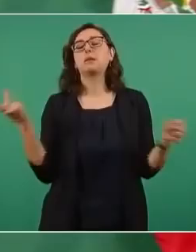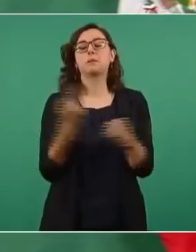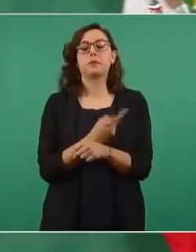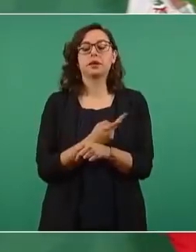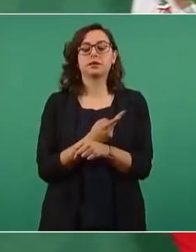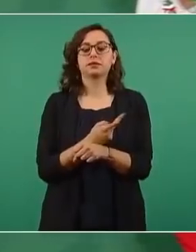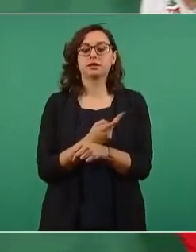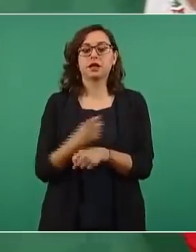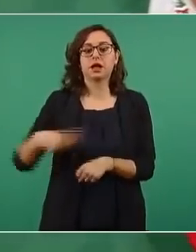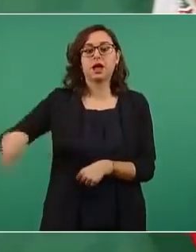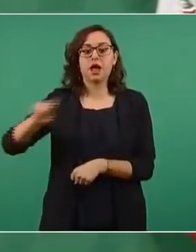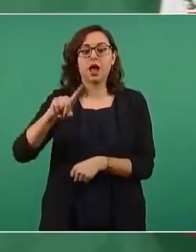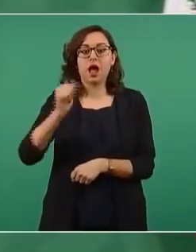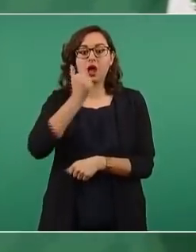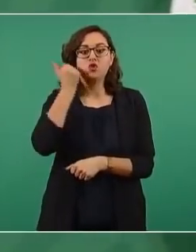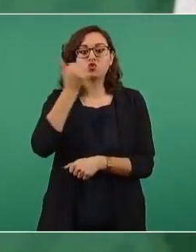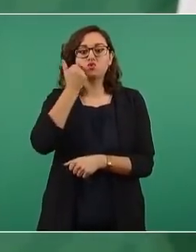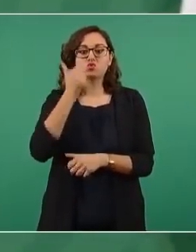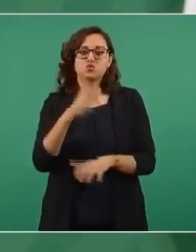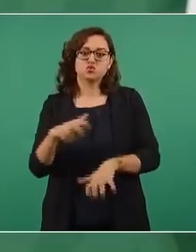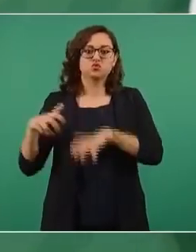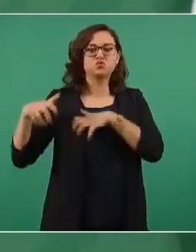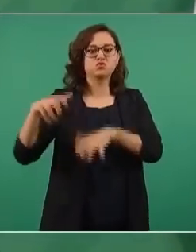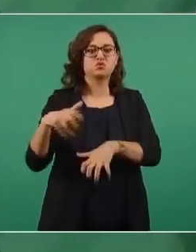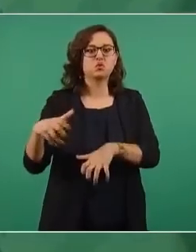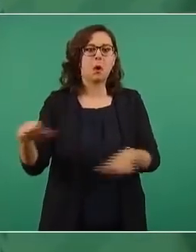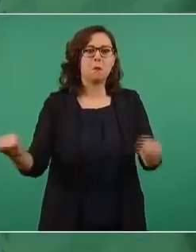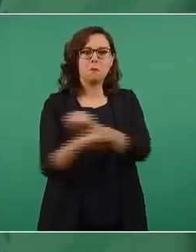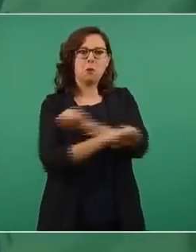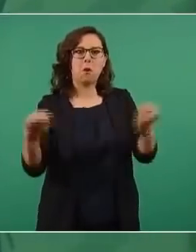ameritaba ir a tirar bombas.